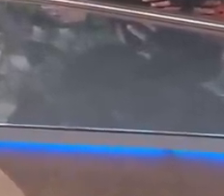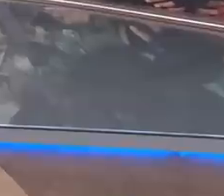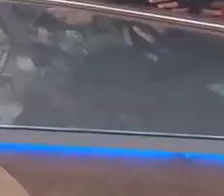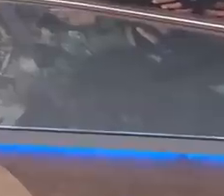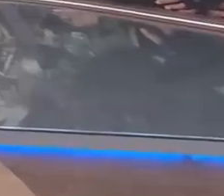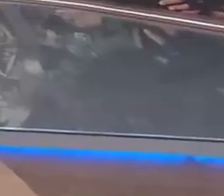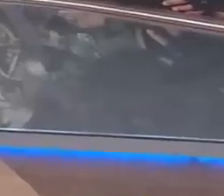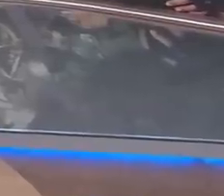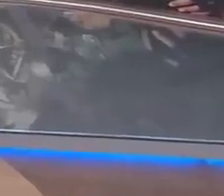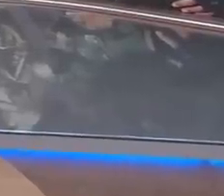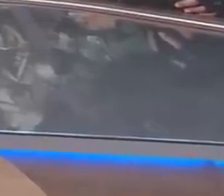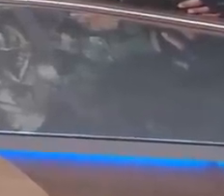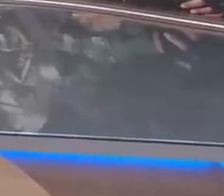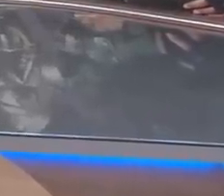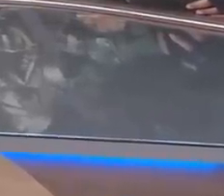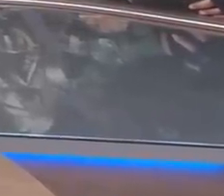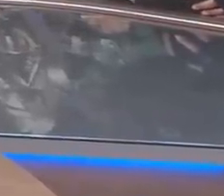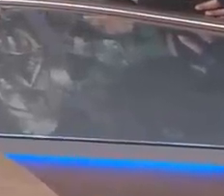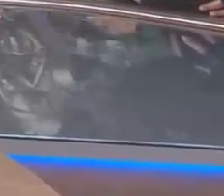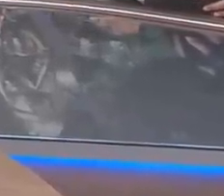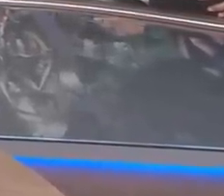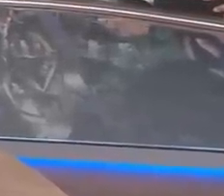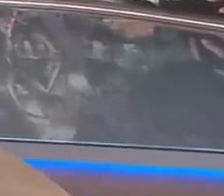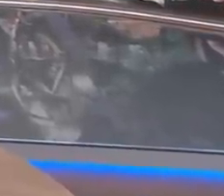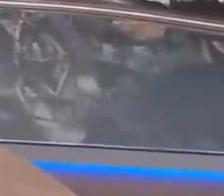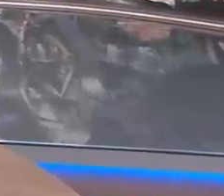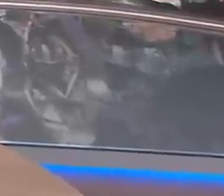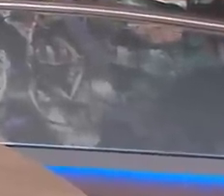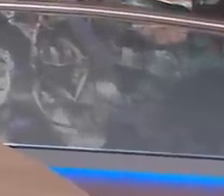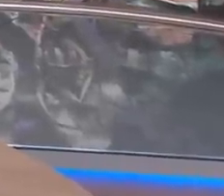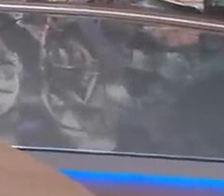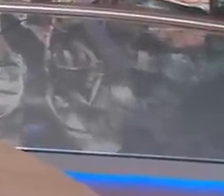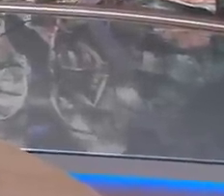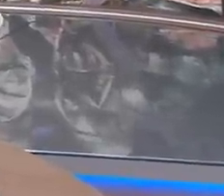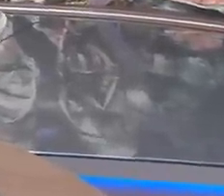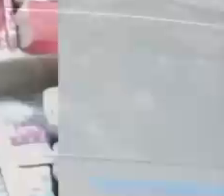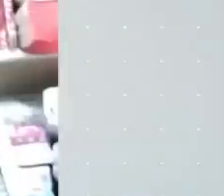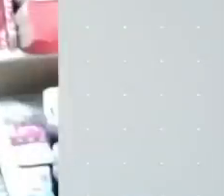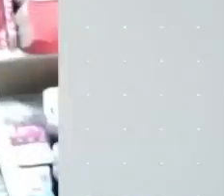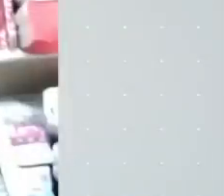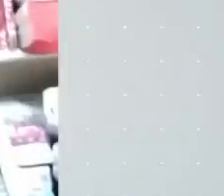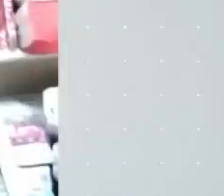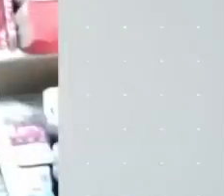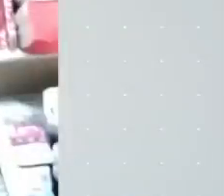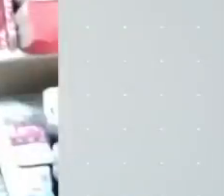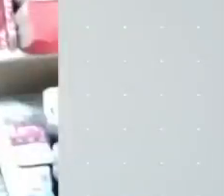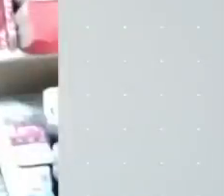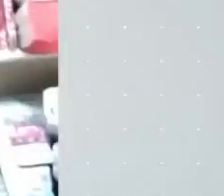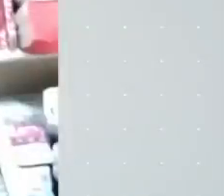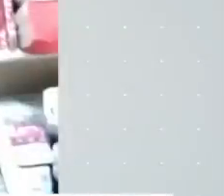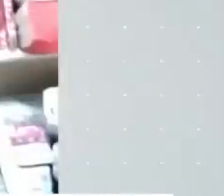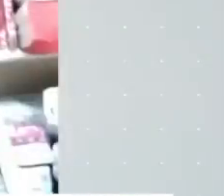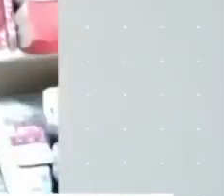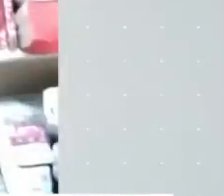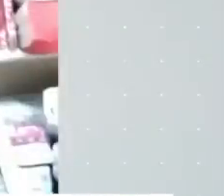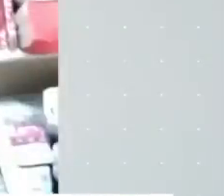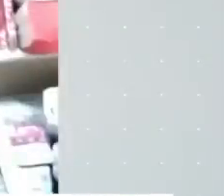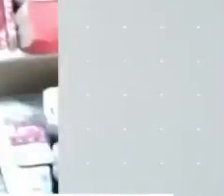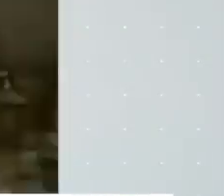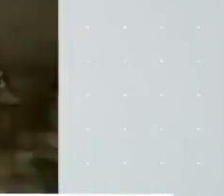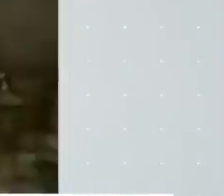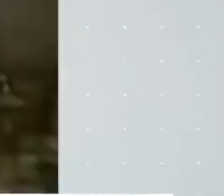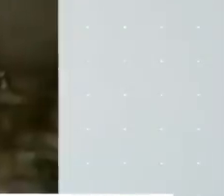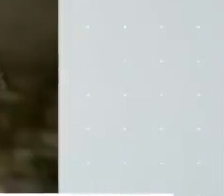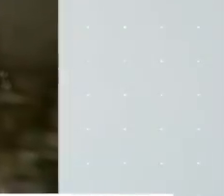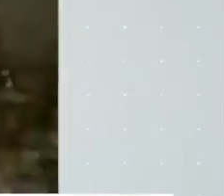prestar el servicio militar, pues encontramos a varias voluntarias y aquí tenemos la historia. La verdad, yo quiero ser comandante del ejército.